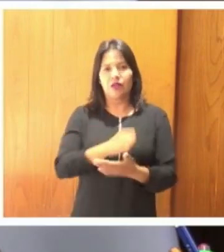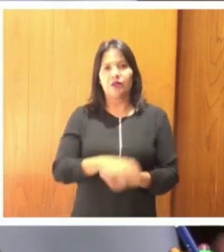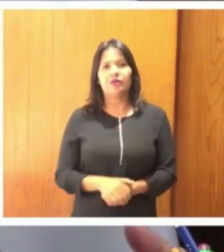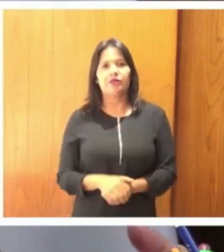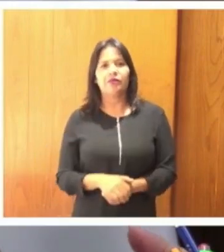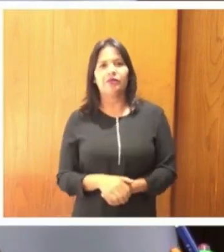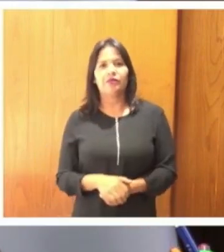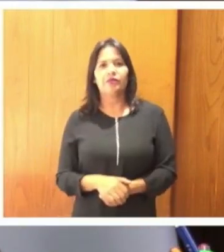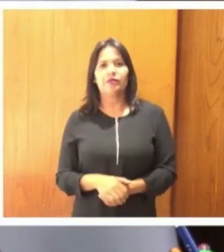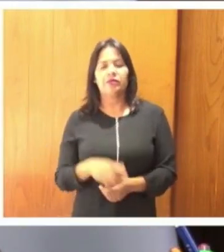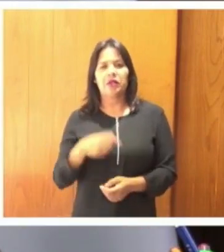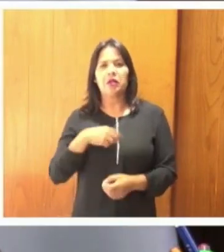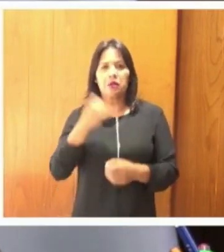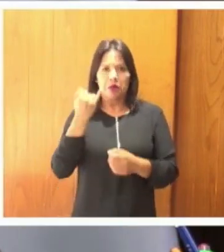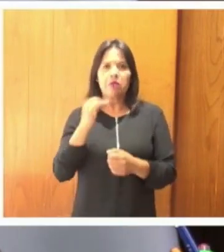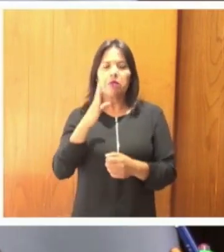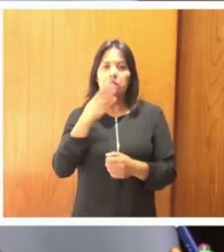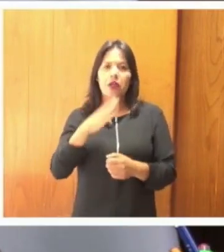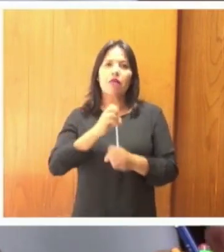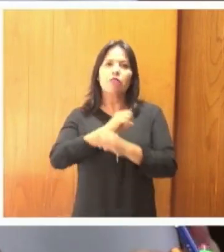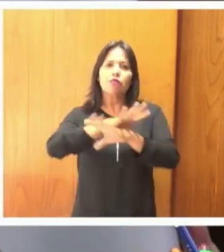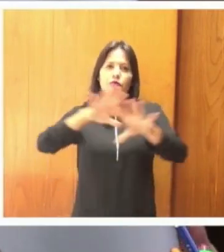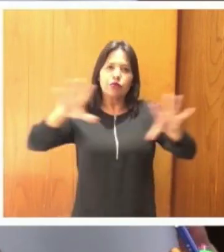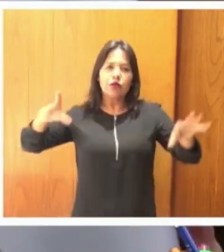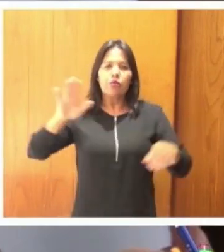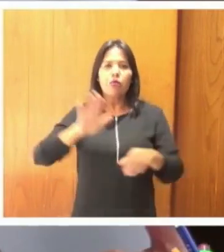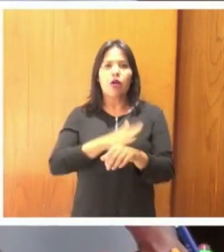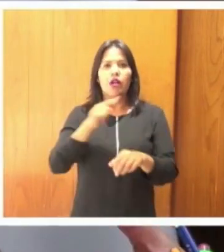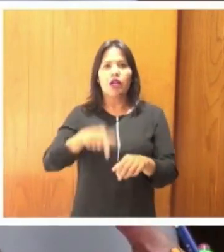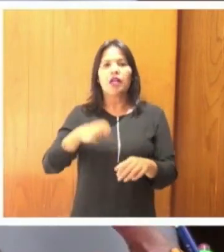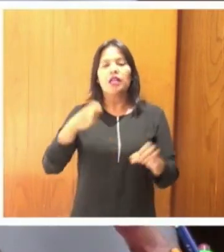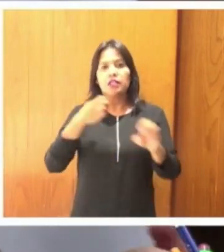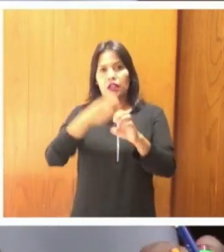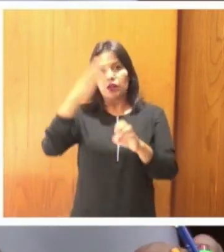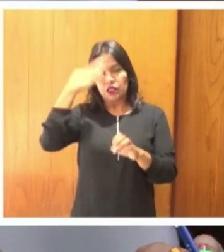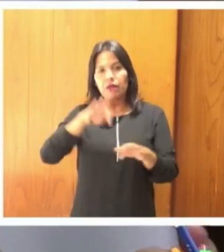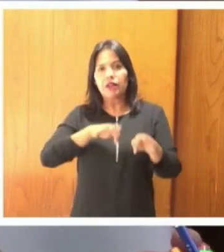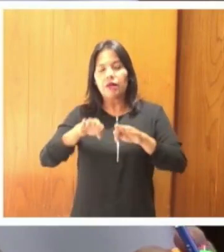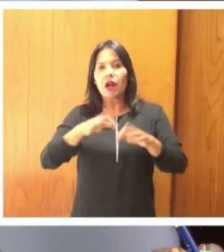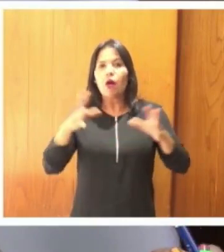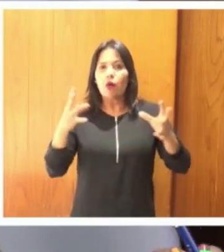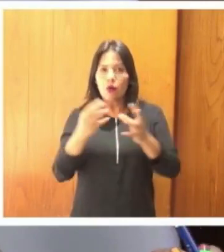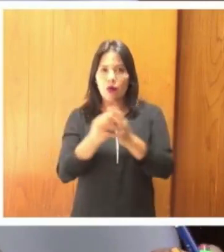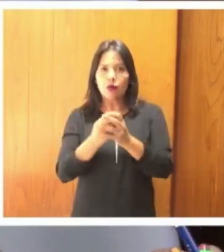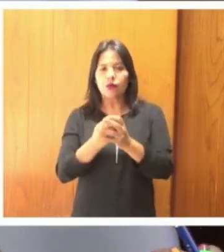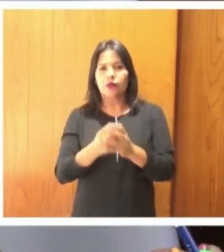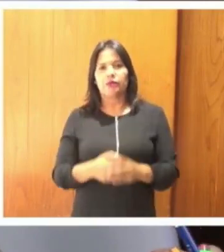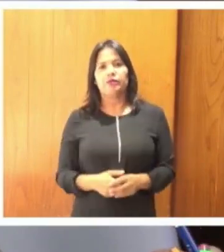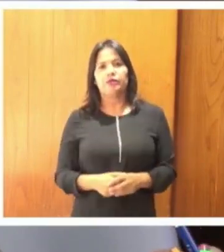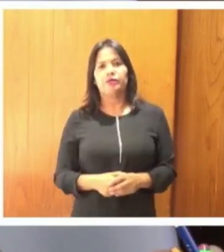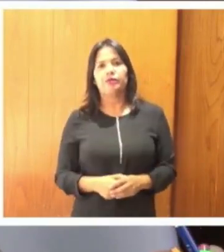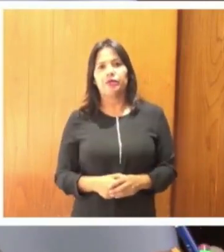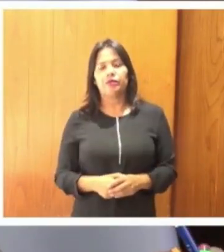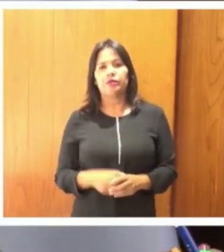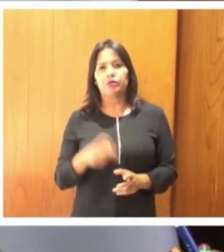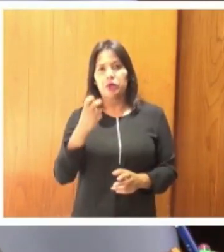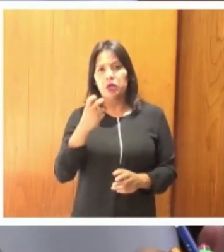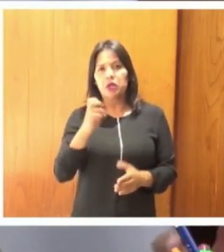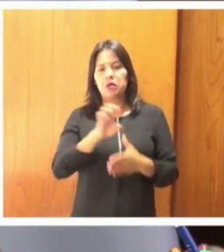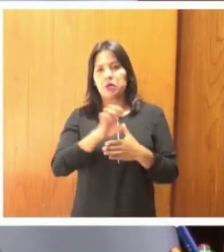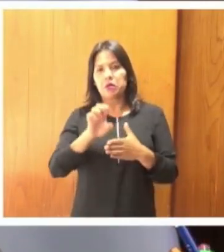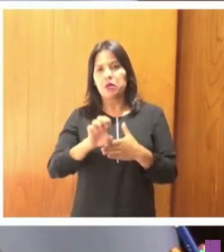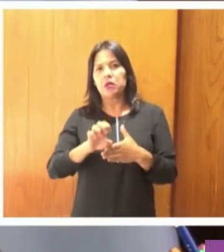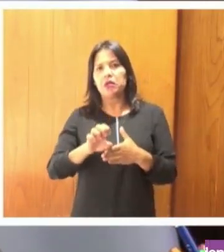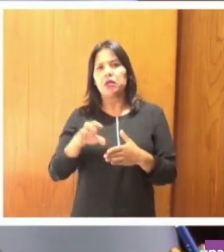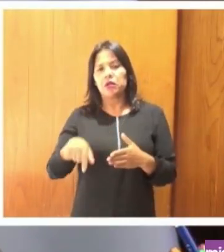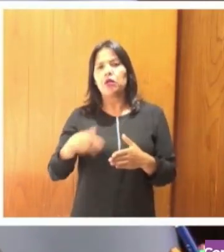y difundirlo, porque lo que le hace falta al Estado es un trabajo en equipo, a todo el Estado de México. Entonces, atravesamos